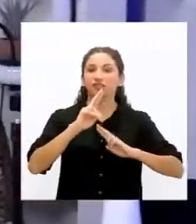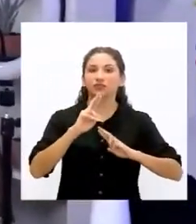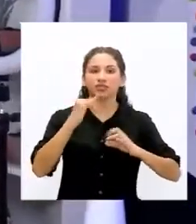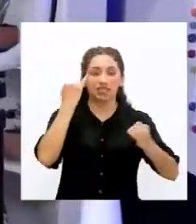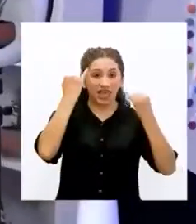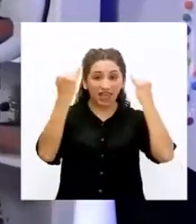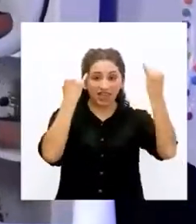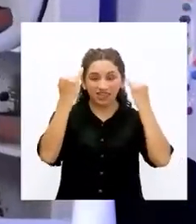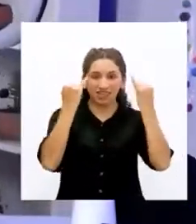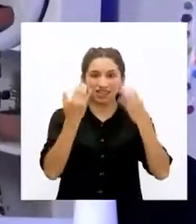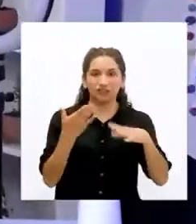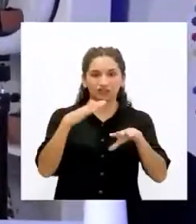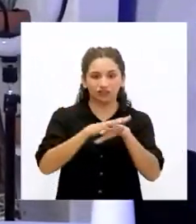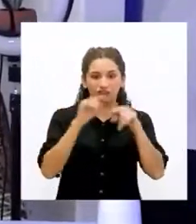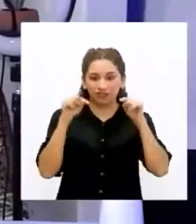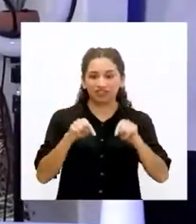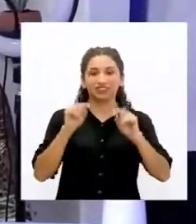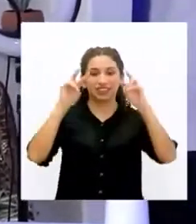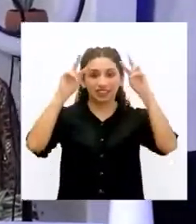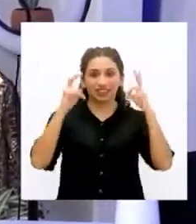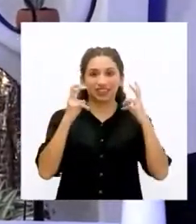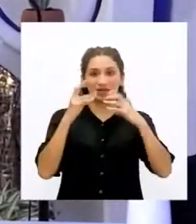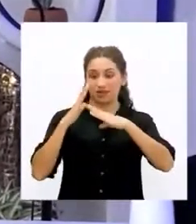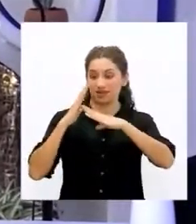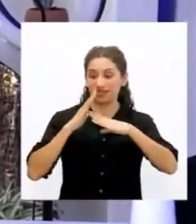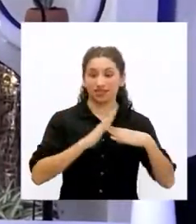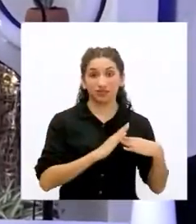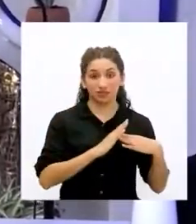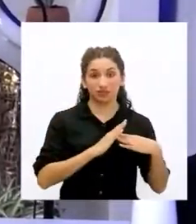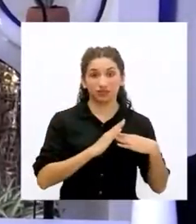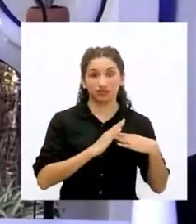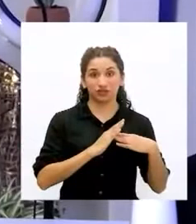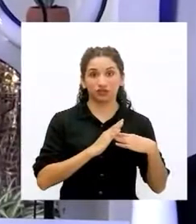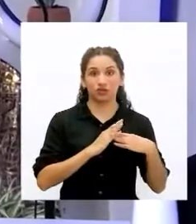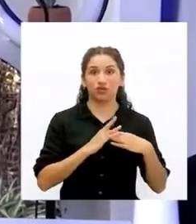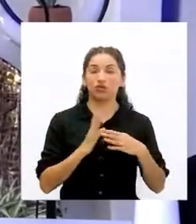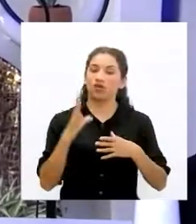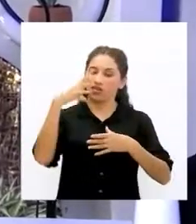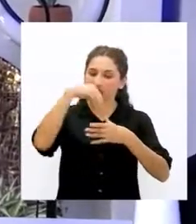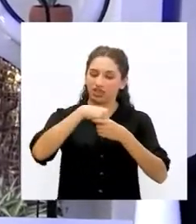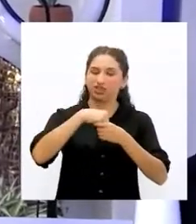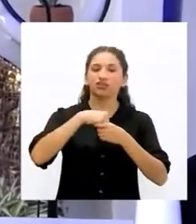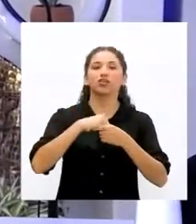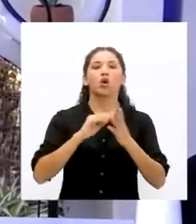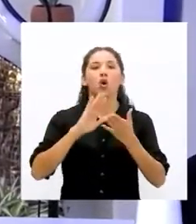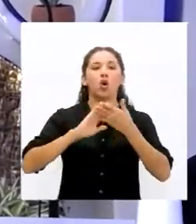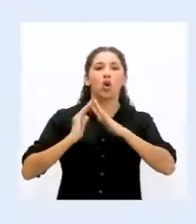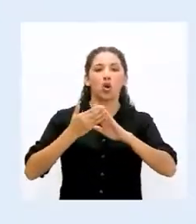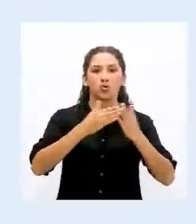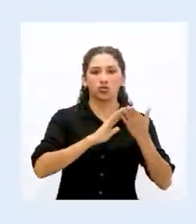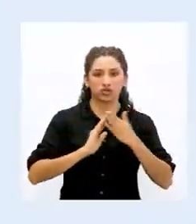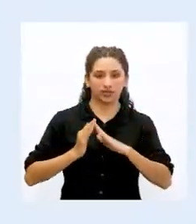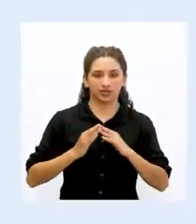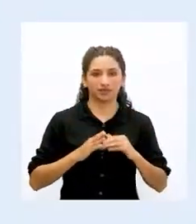ideas acerca de nuestro tema, la discriminación en nuestra comunidad.